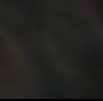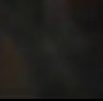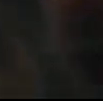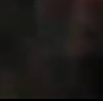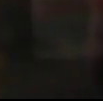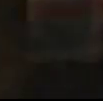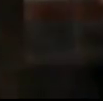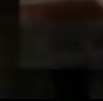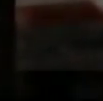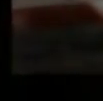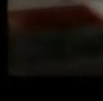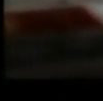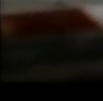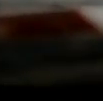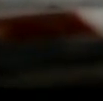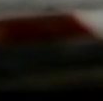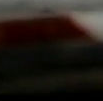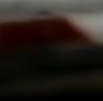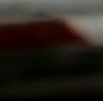primera, segunda y cuarta.